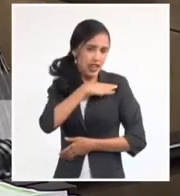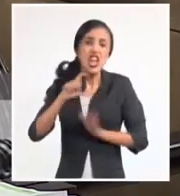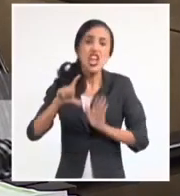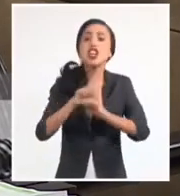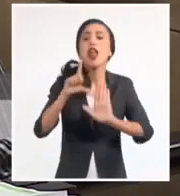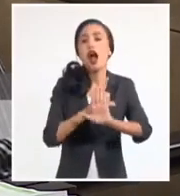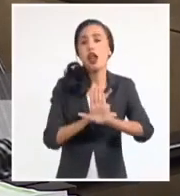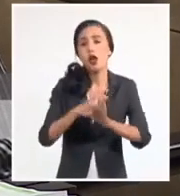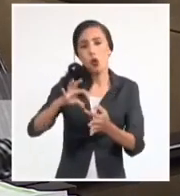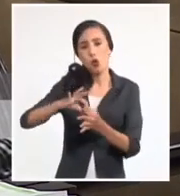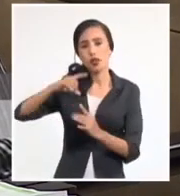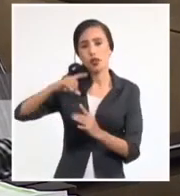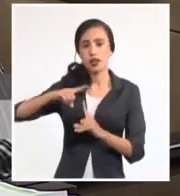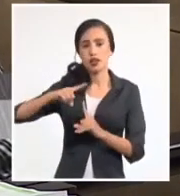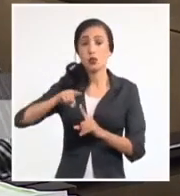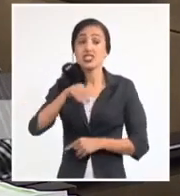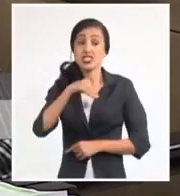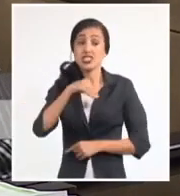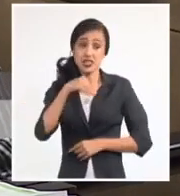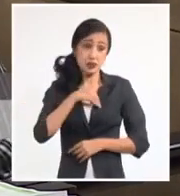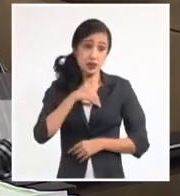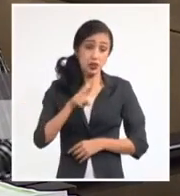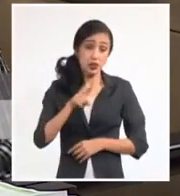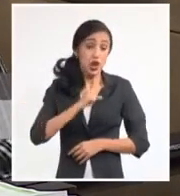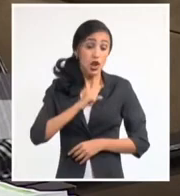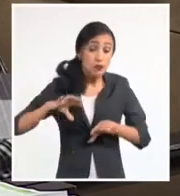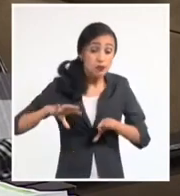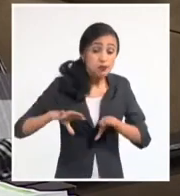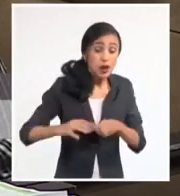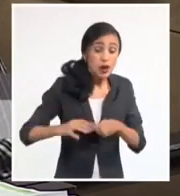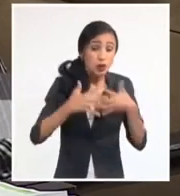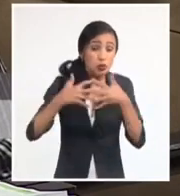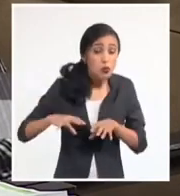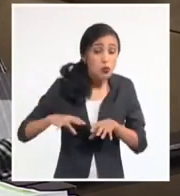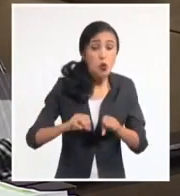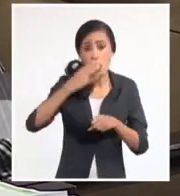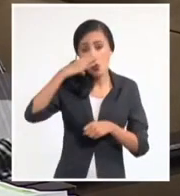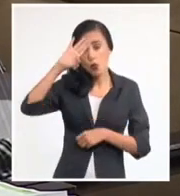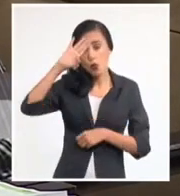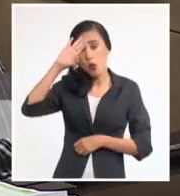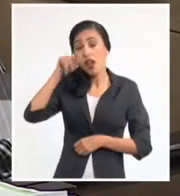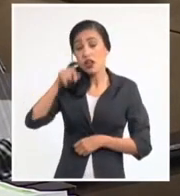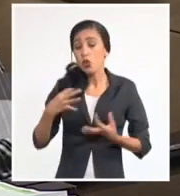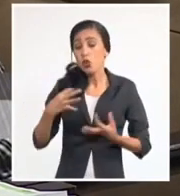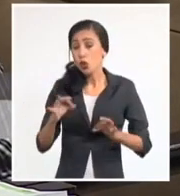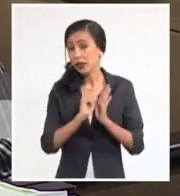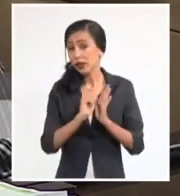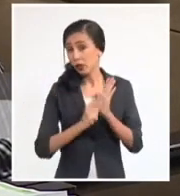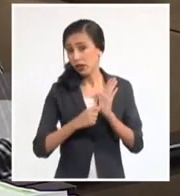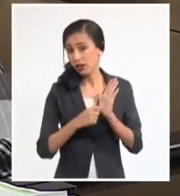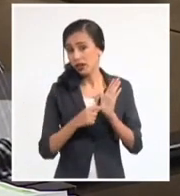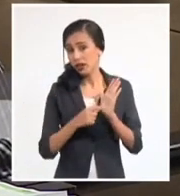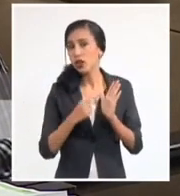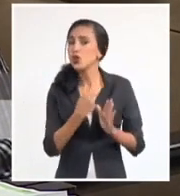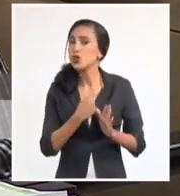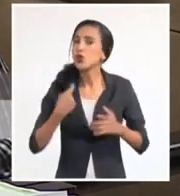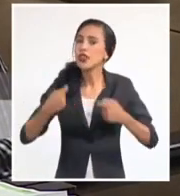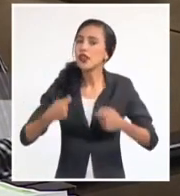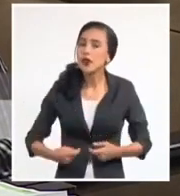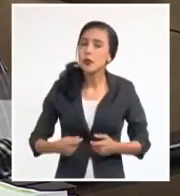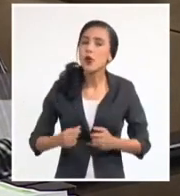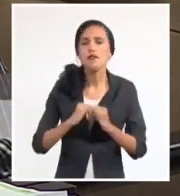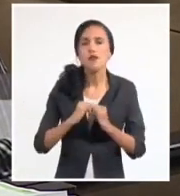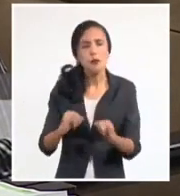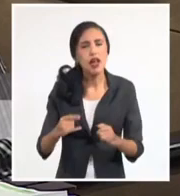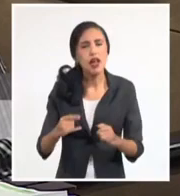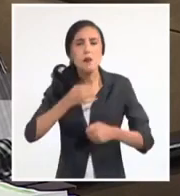sentimiento antiimperialista del cual habla el plan de acciones que se presenta en el documento, debemos multiplicarlo en cada espacio,